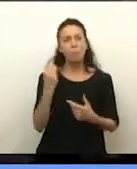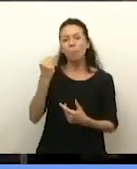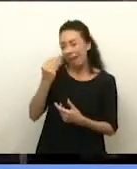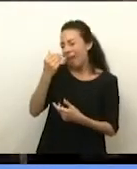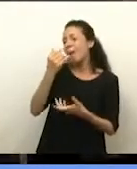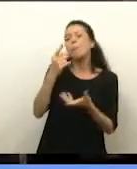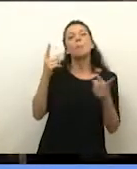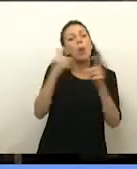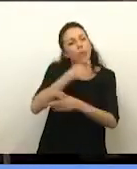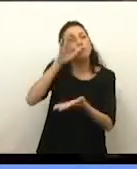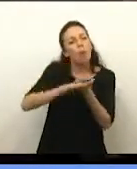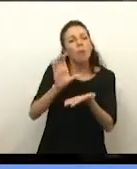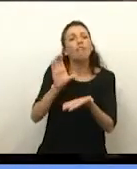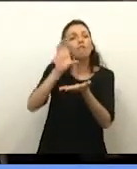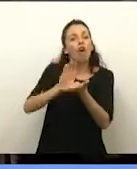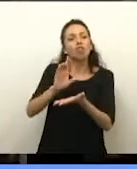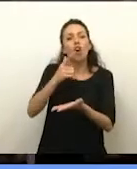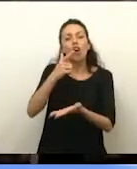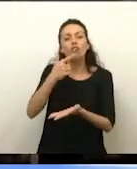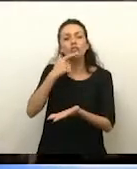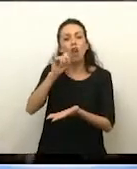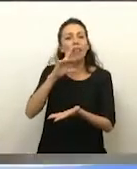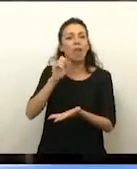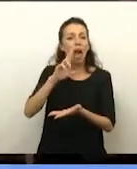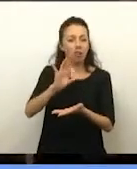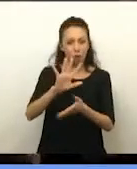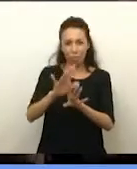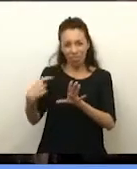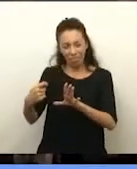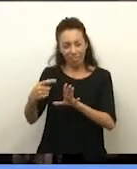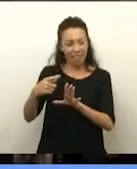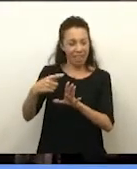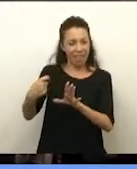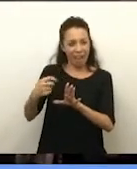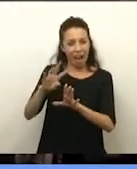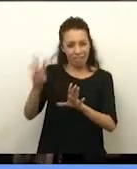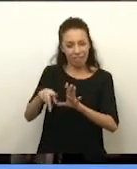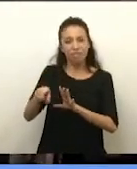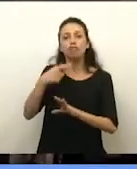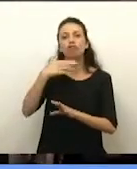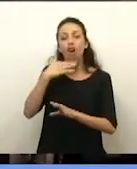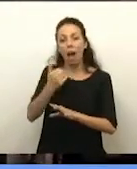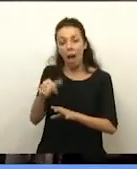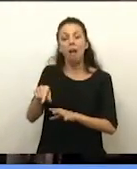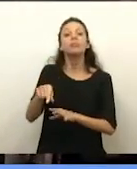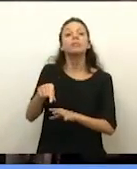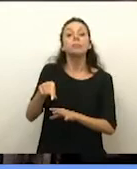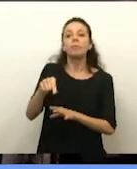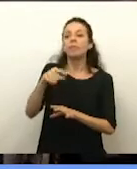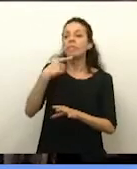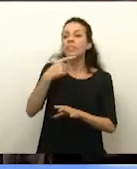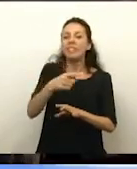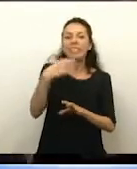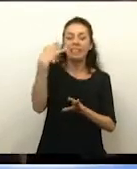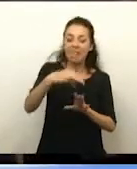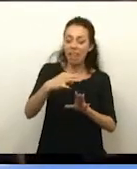hasta diríamos la plenitud que se tumba en el pleno ejecución del año